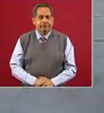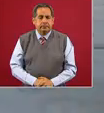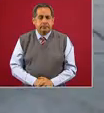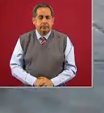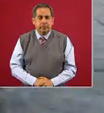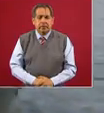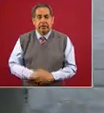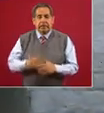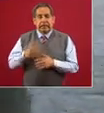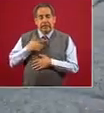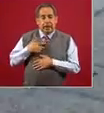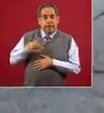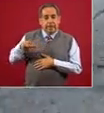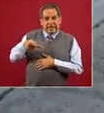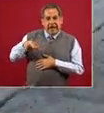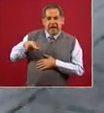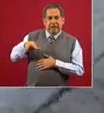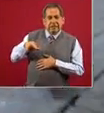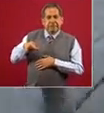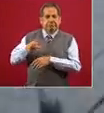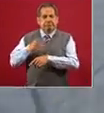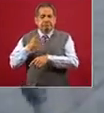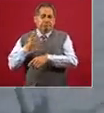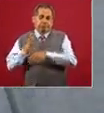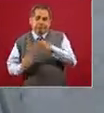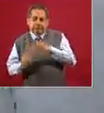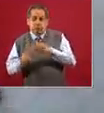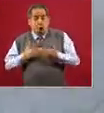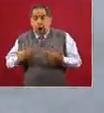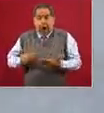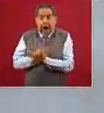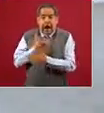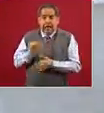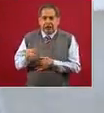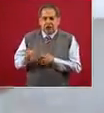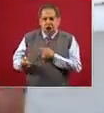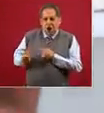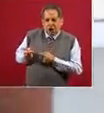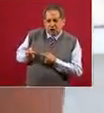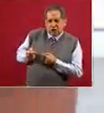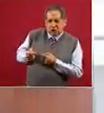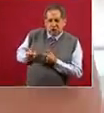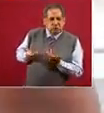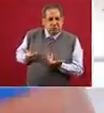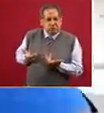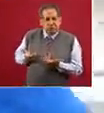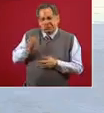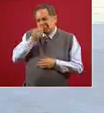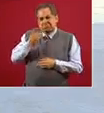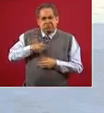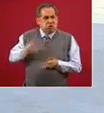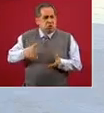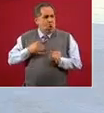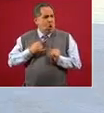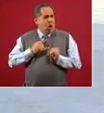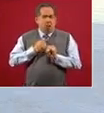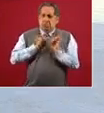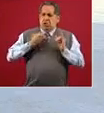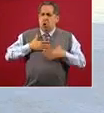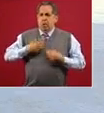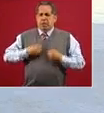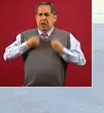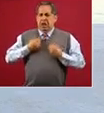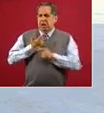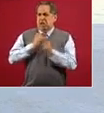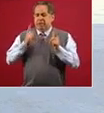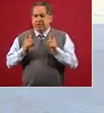Acortamiento de fémur derecho, desde que nací. Lo he sabido llevar, me han enseñado a llevarlo. Y soy independiente, pero a veces que sí